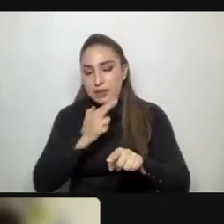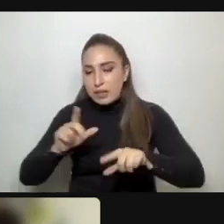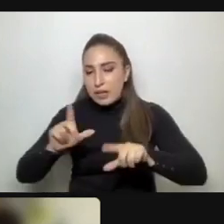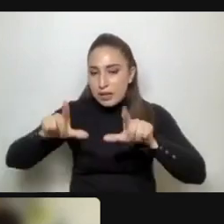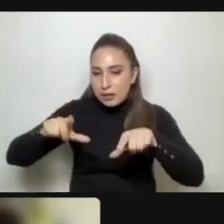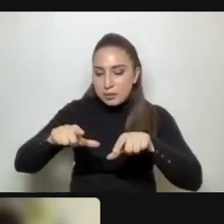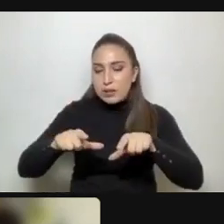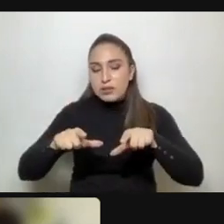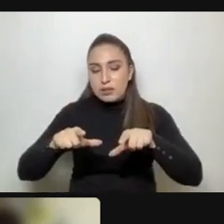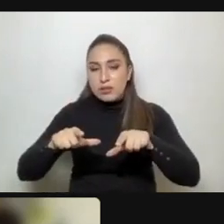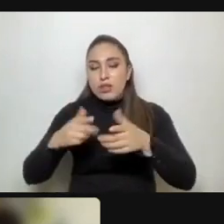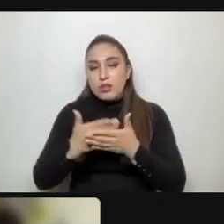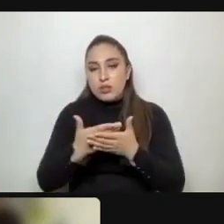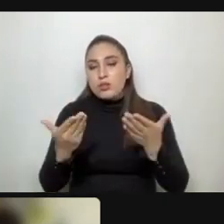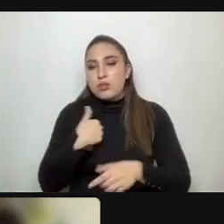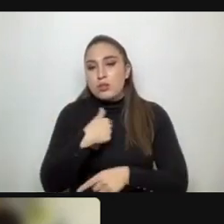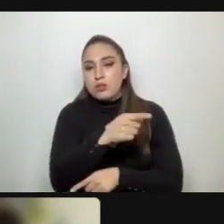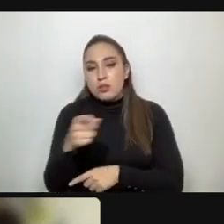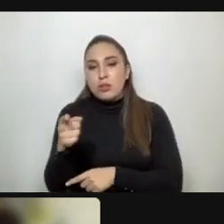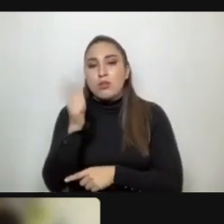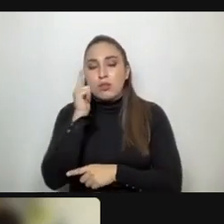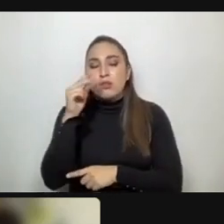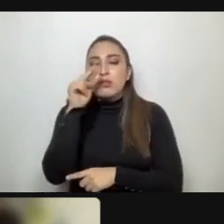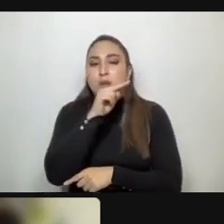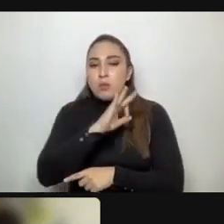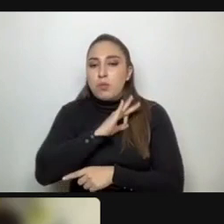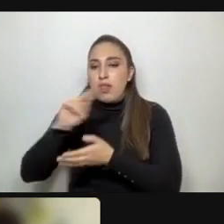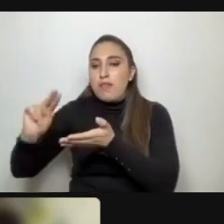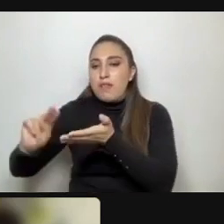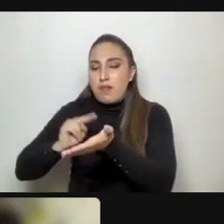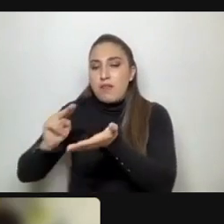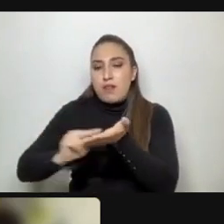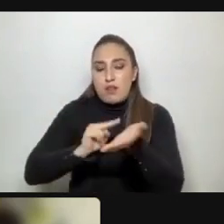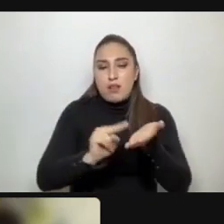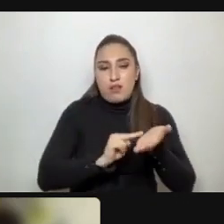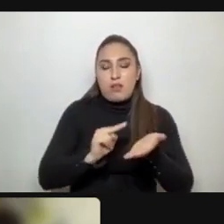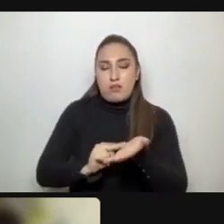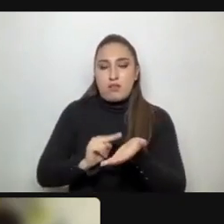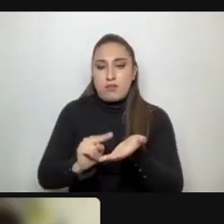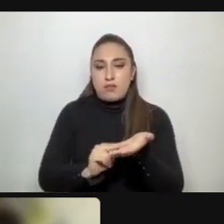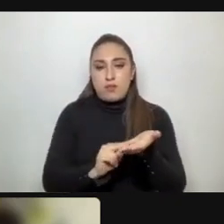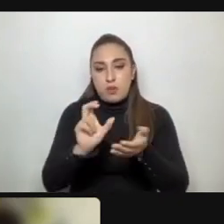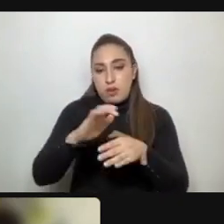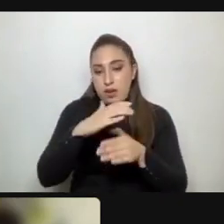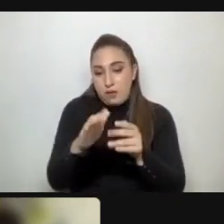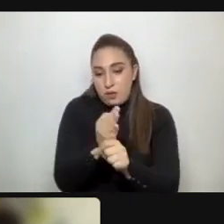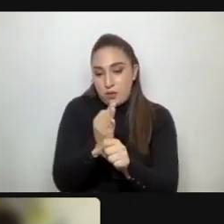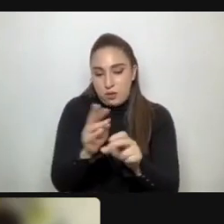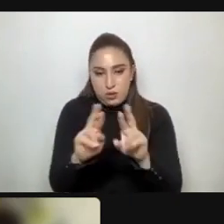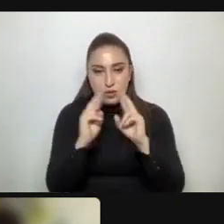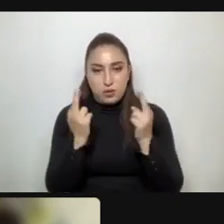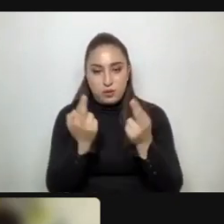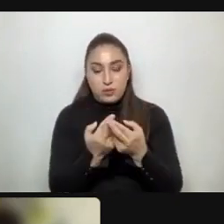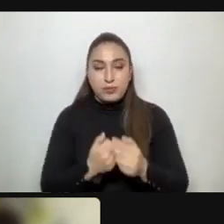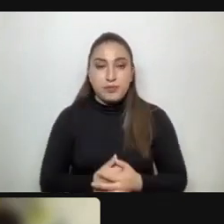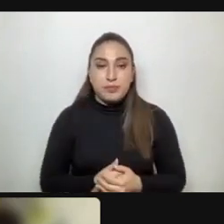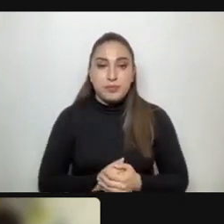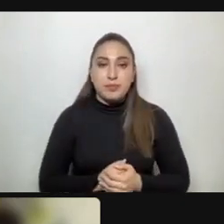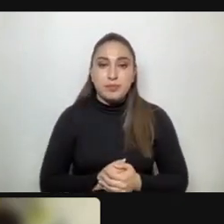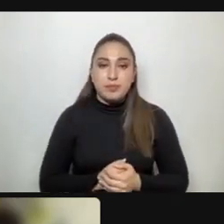por los que les solicito su apoyo para que los puedan firmar al concluir esta reunión.